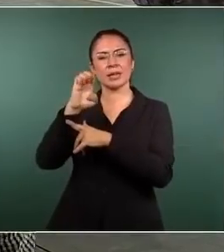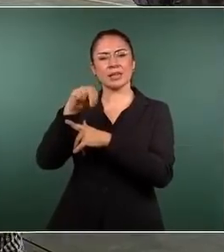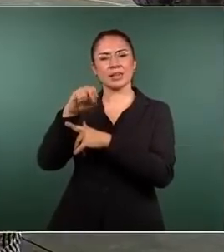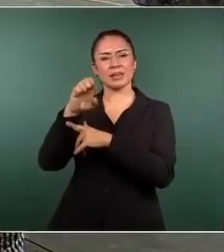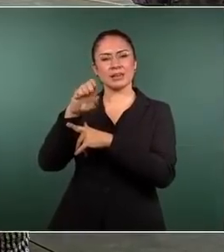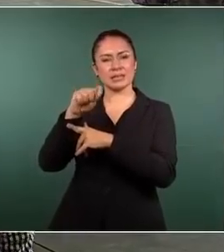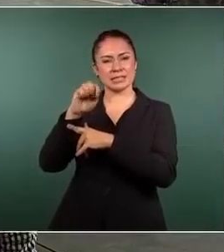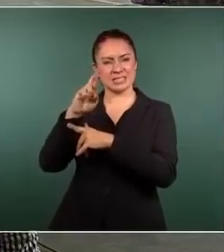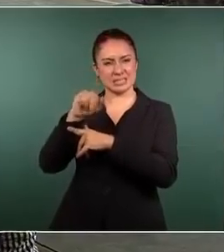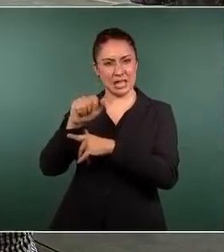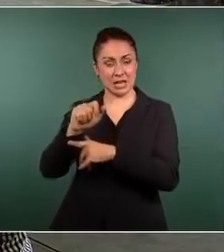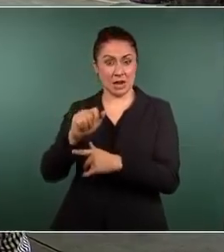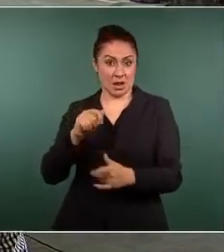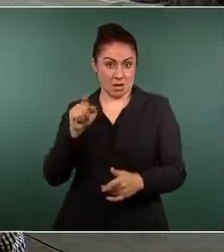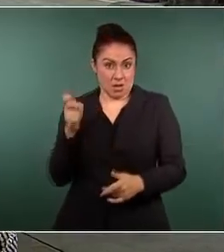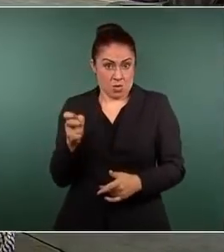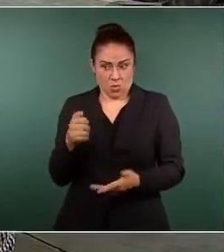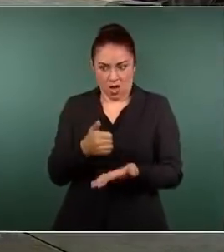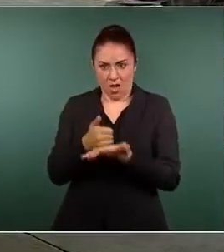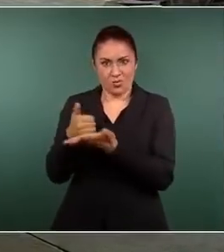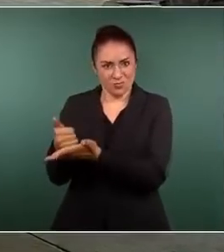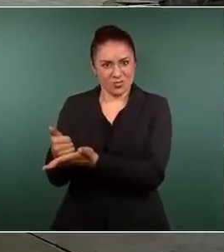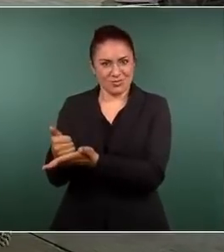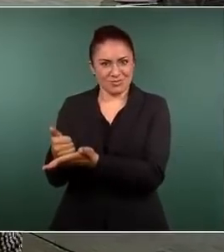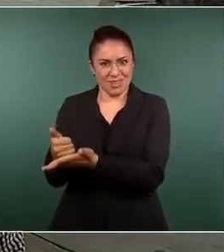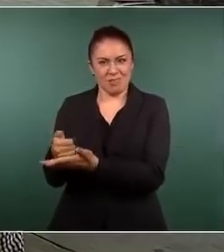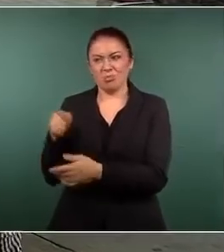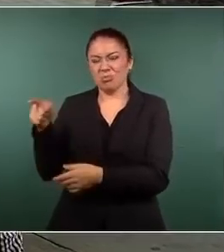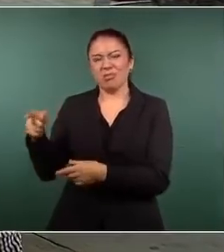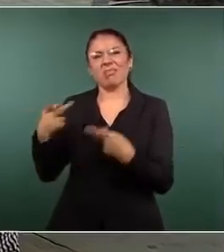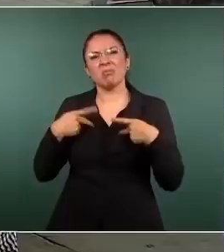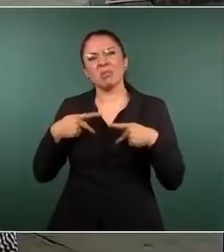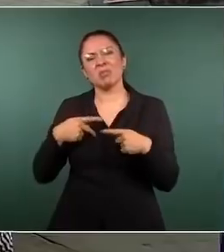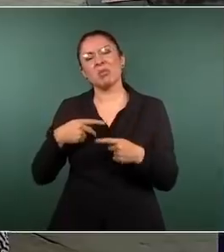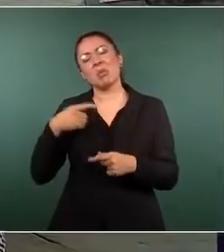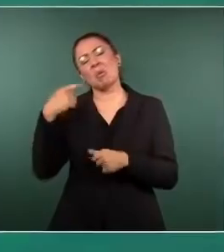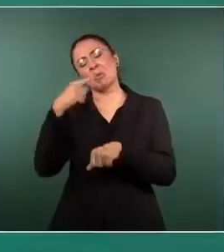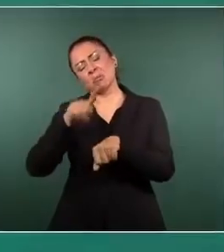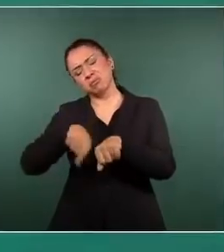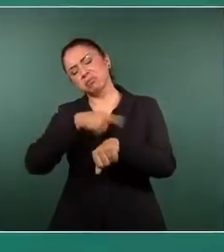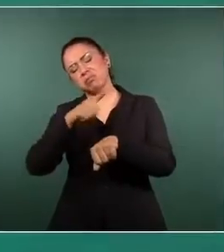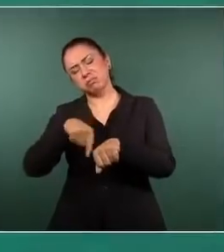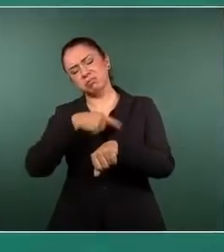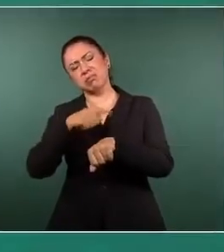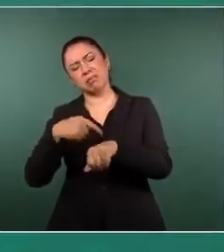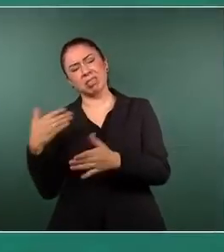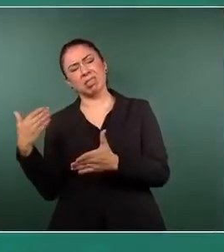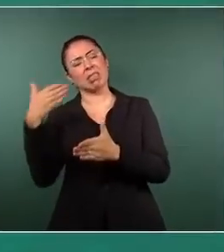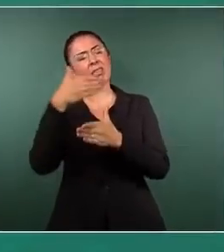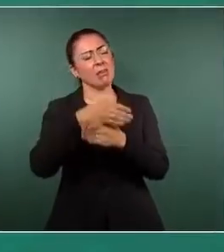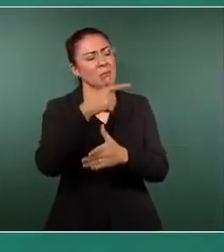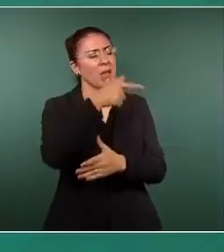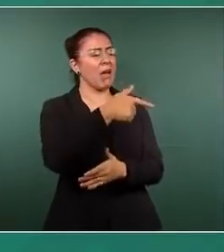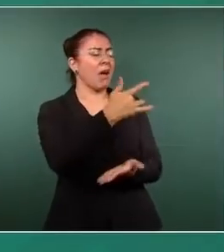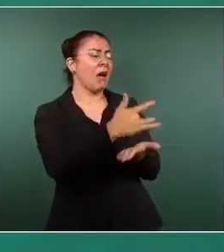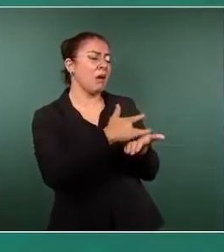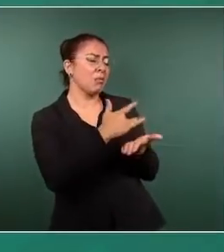trasladarse horas para cobrar sus apoyos